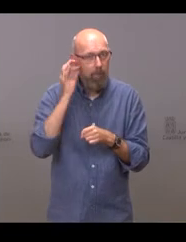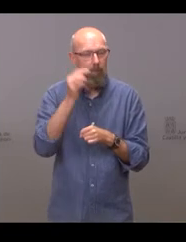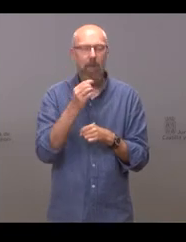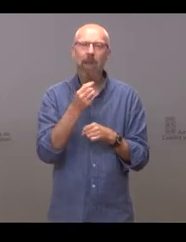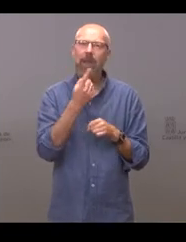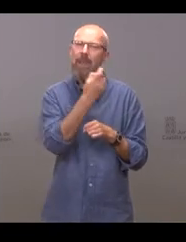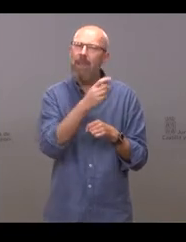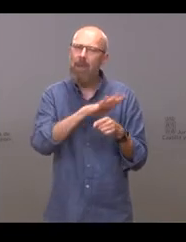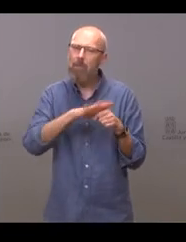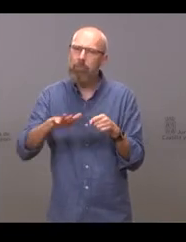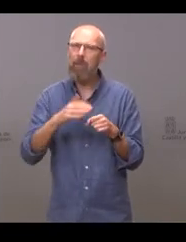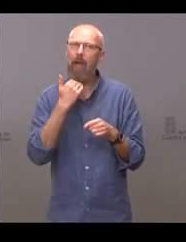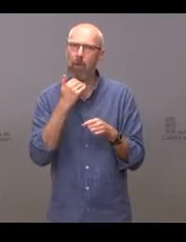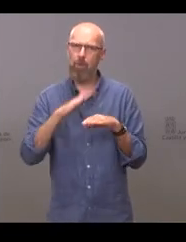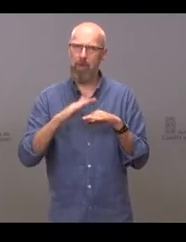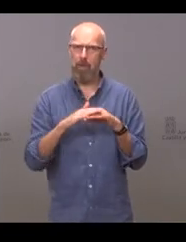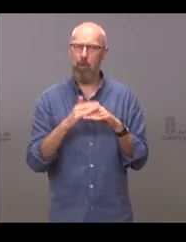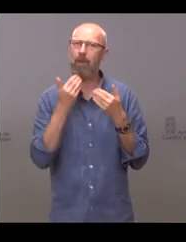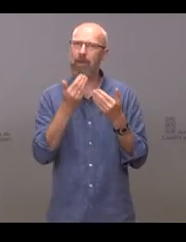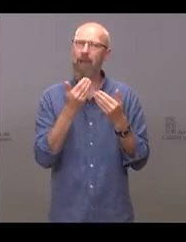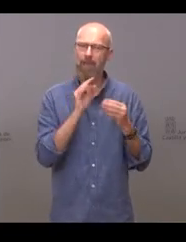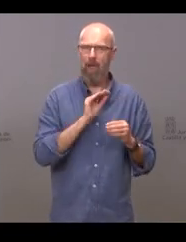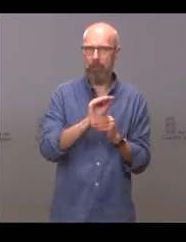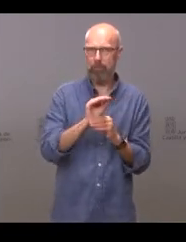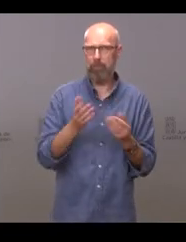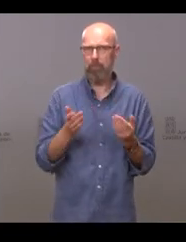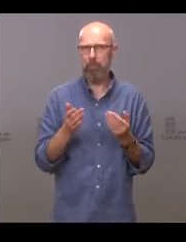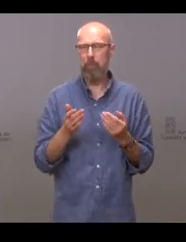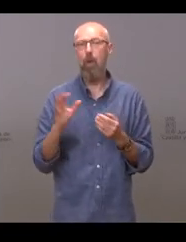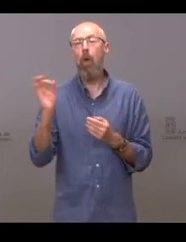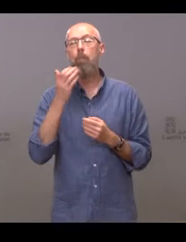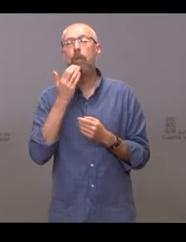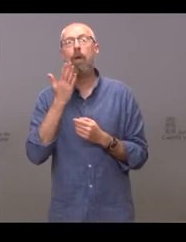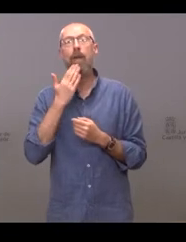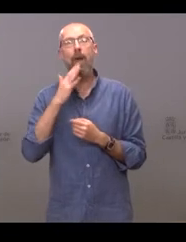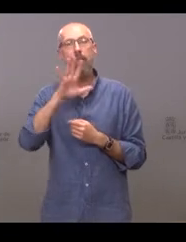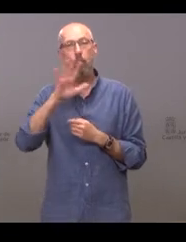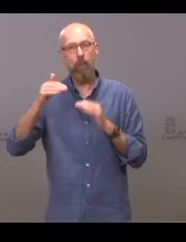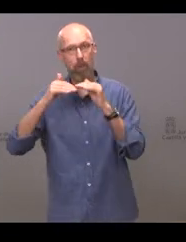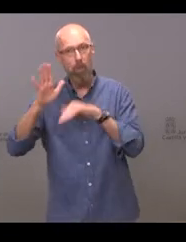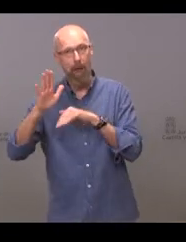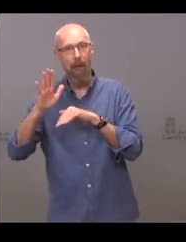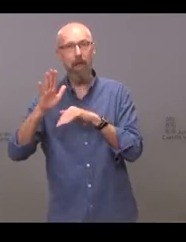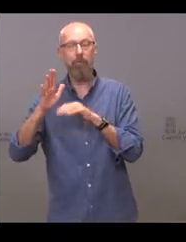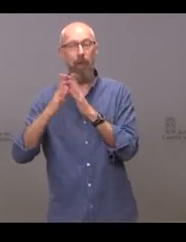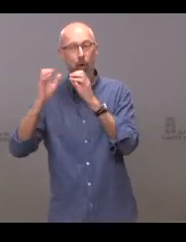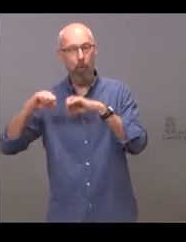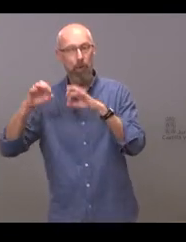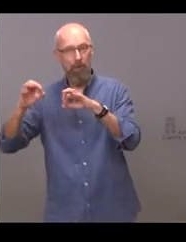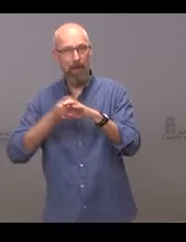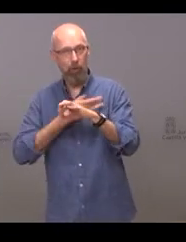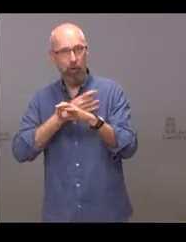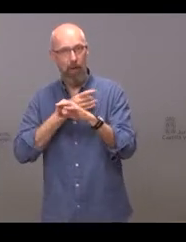con las ayudas del gobierno autonómico también a los mayores de 55 años para cubrir los convenios de especial la seguridad social